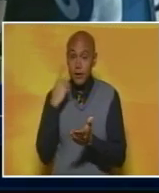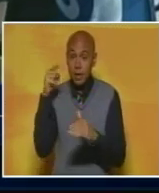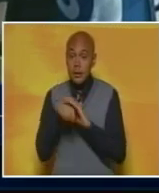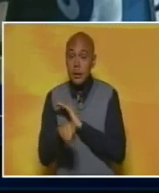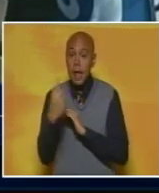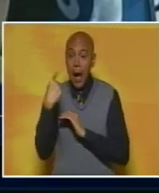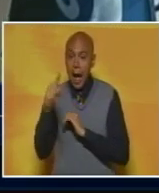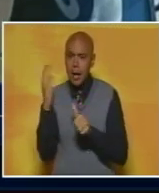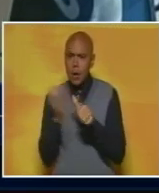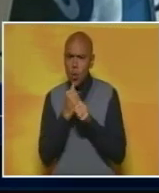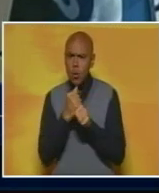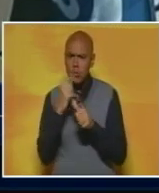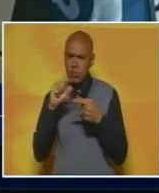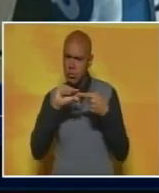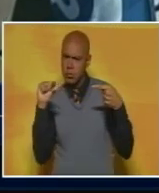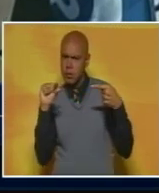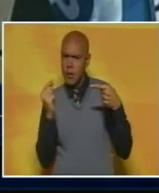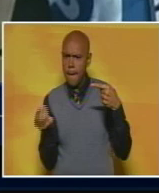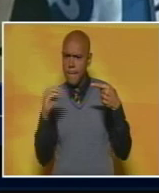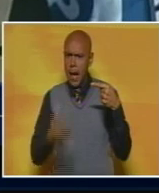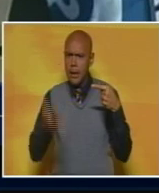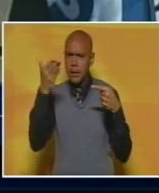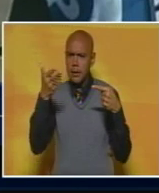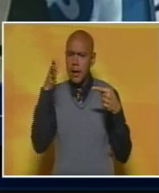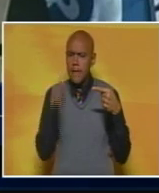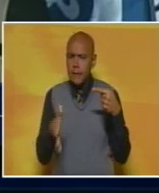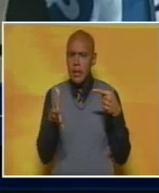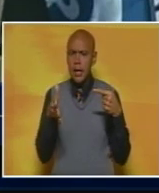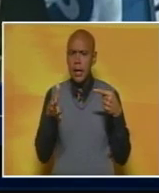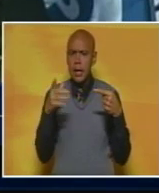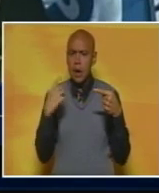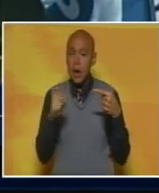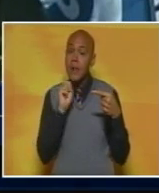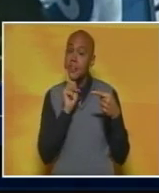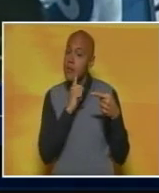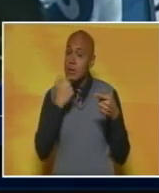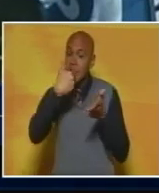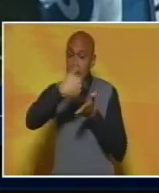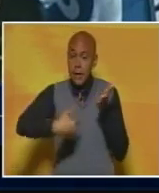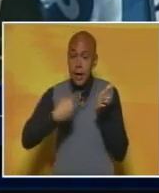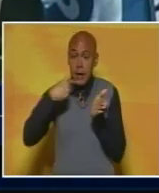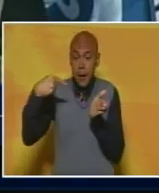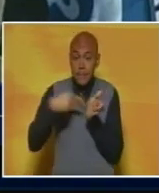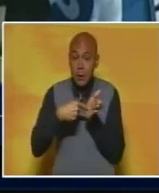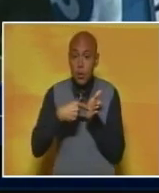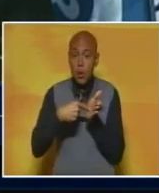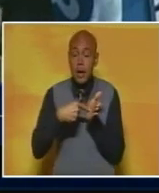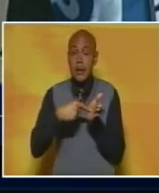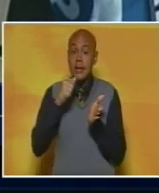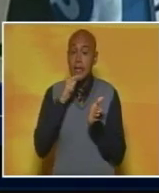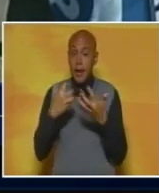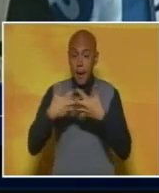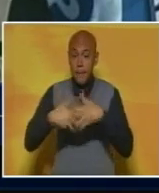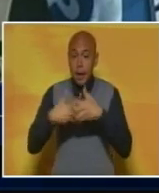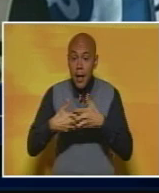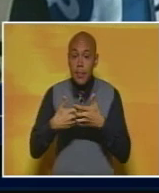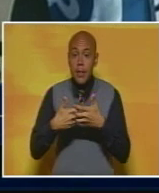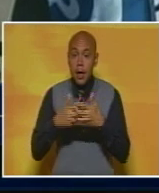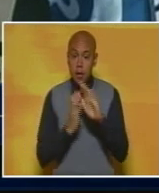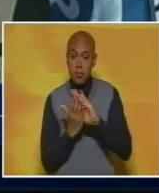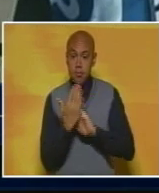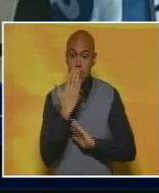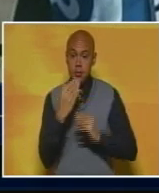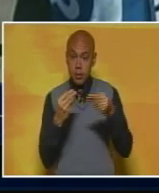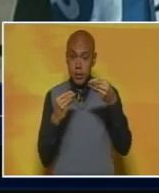detectó sobreprecio en el costo unitario reflejado en una factura emitida por la empresa